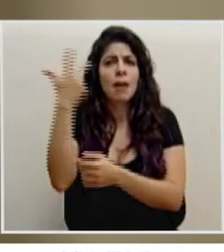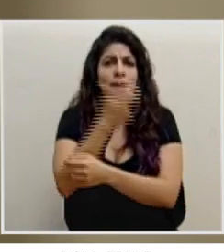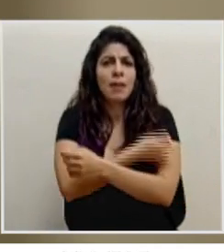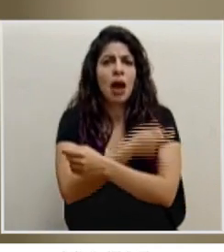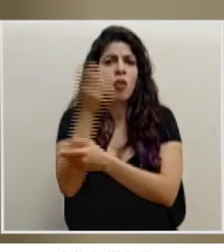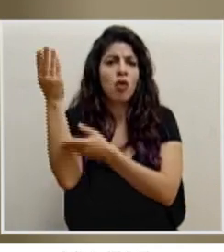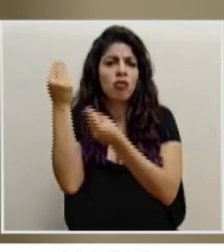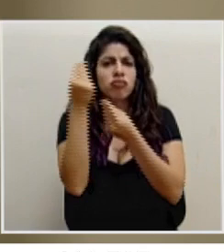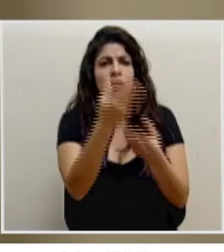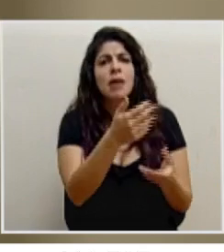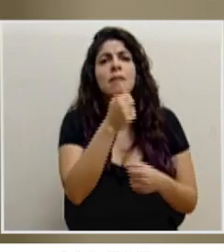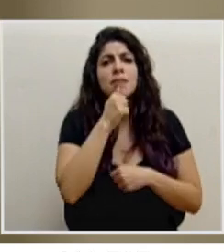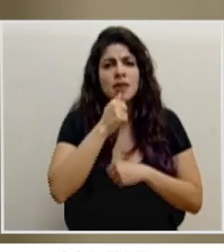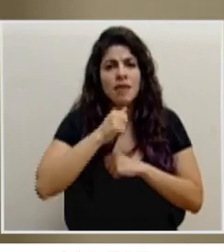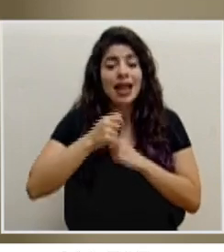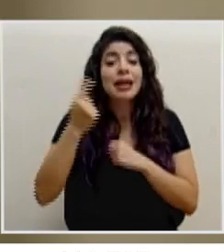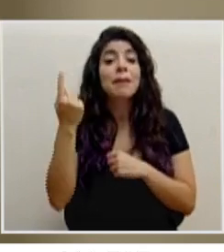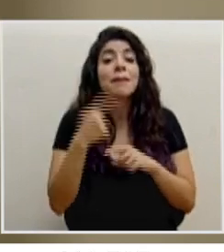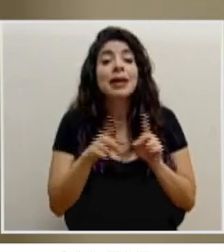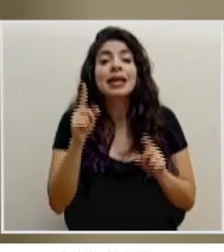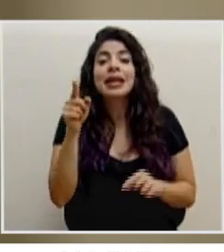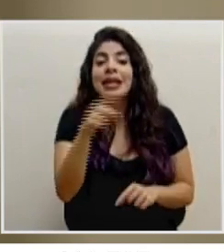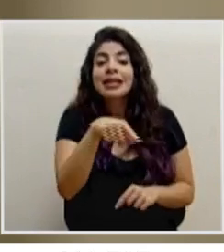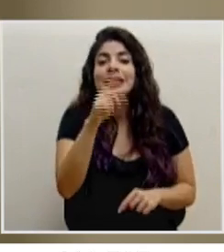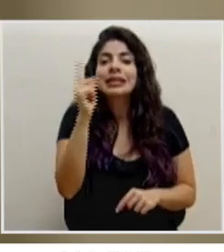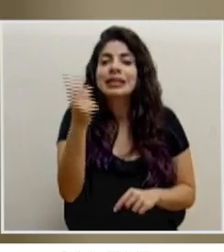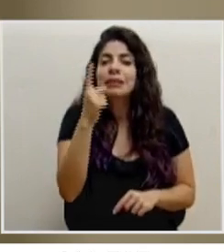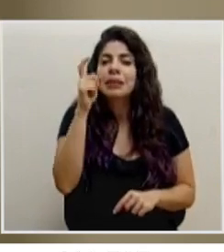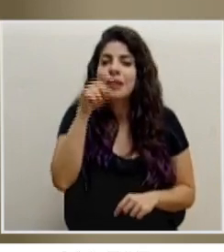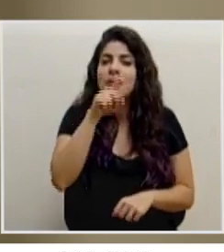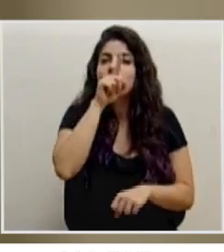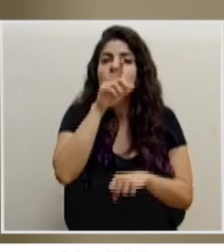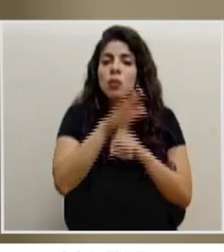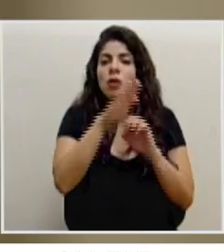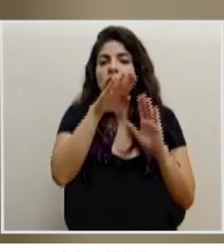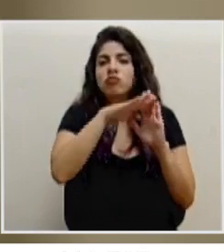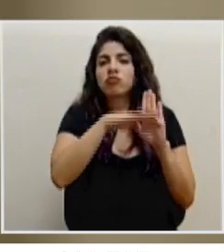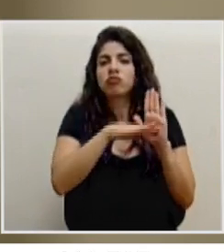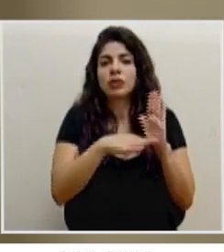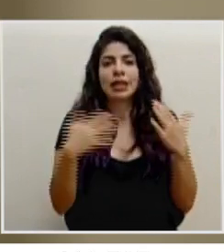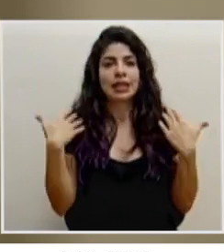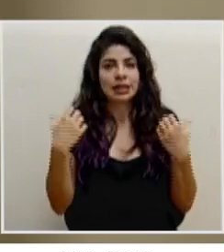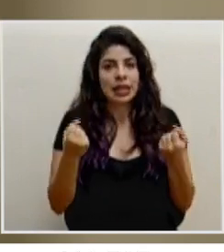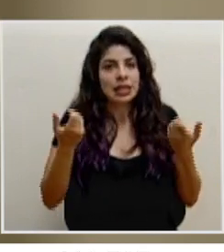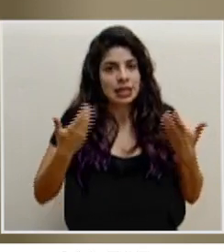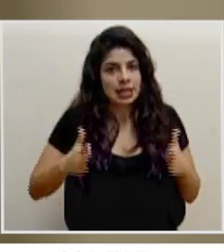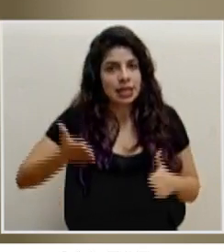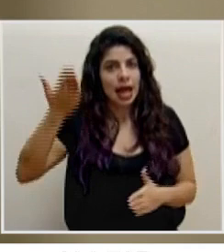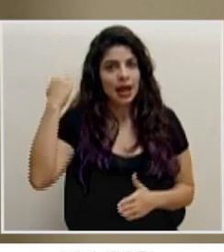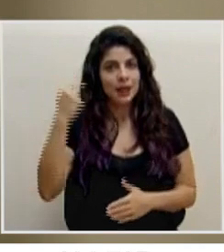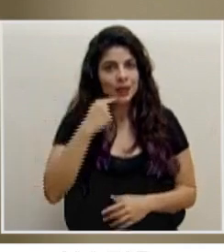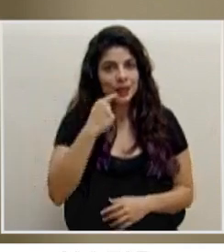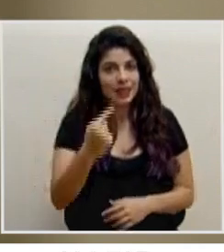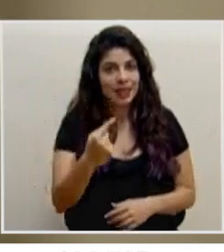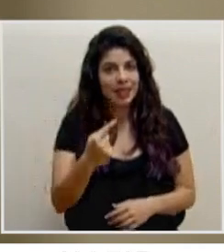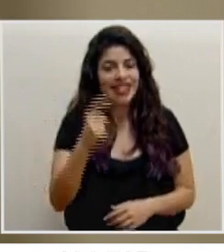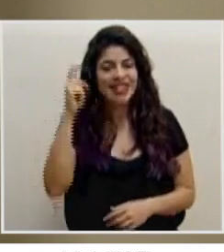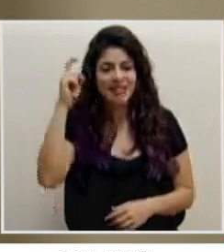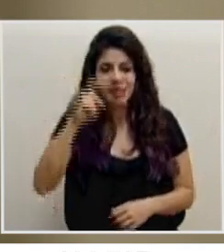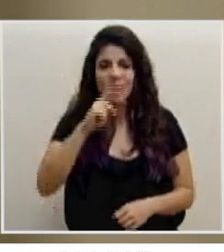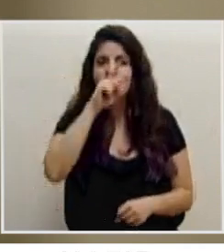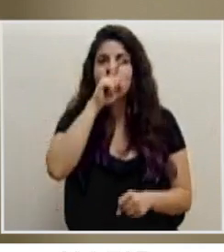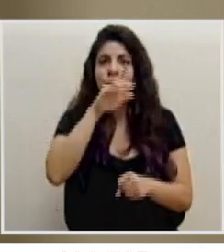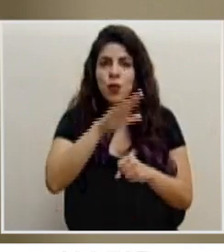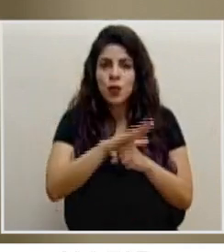el sector privado, siempre que se cumplan con las condiciones sanitarias que ya indiqué anteriormente, ¿verdad? Y que tiene que cumplir también